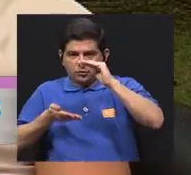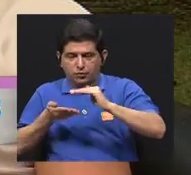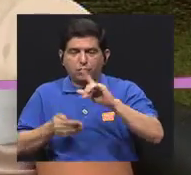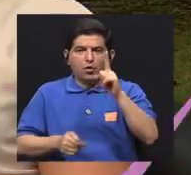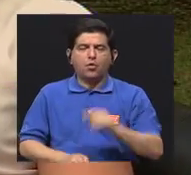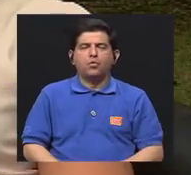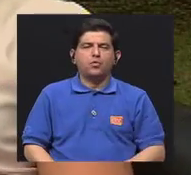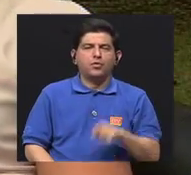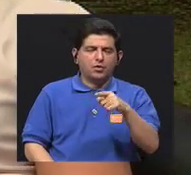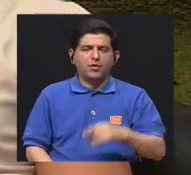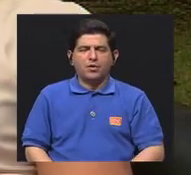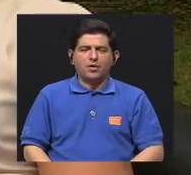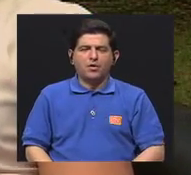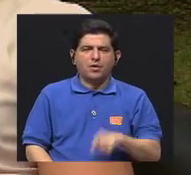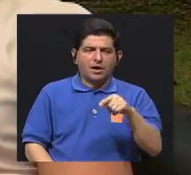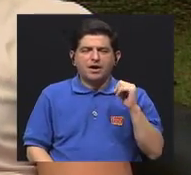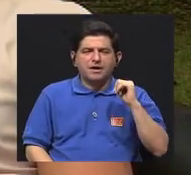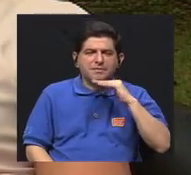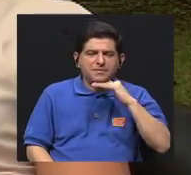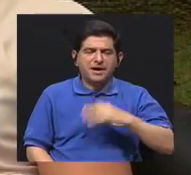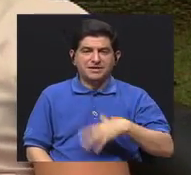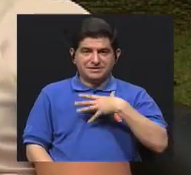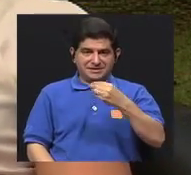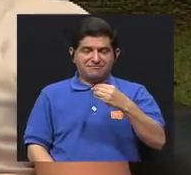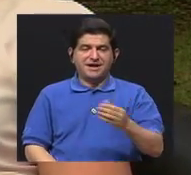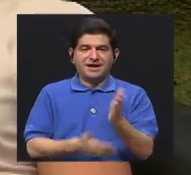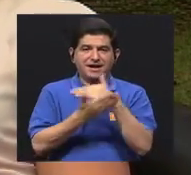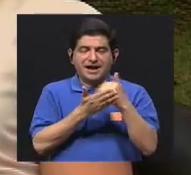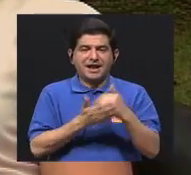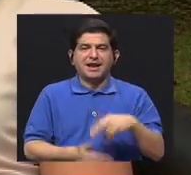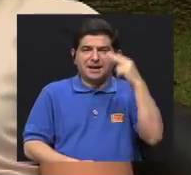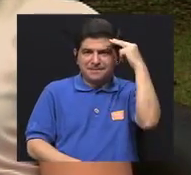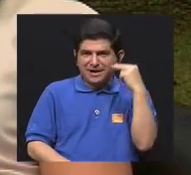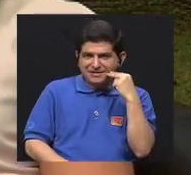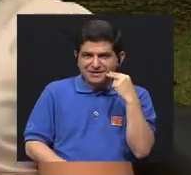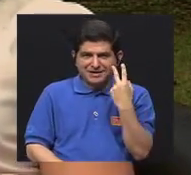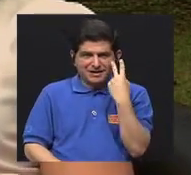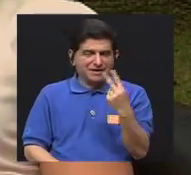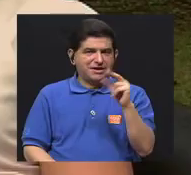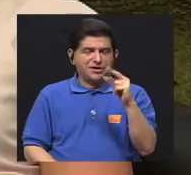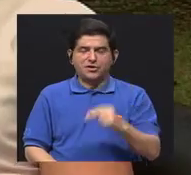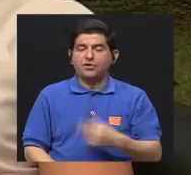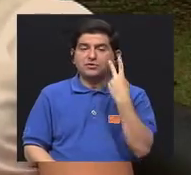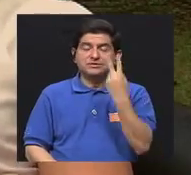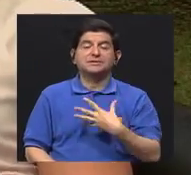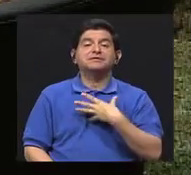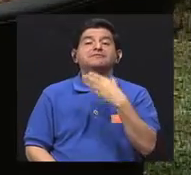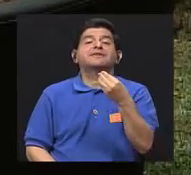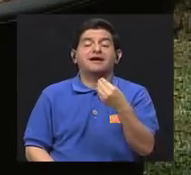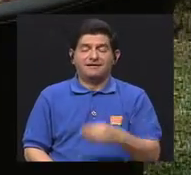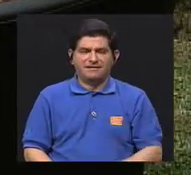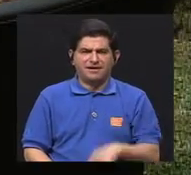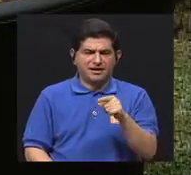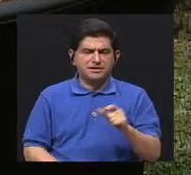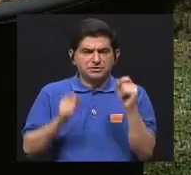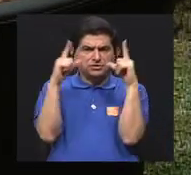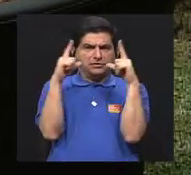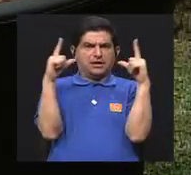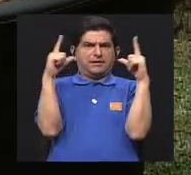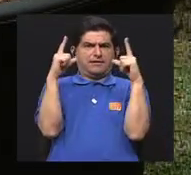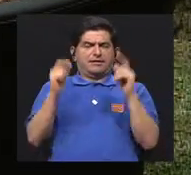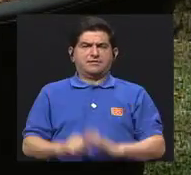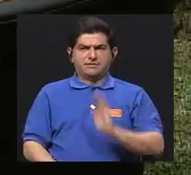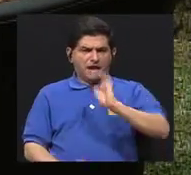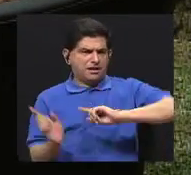una mancha blanca, que la pupila o la bolita negra, en lugar de verse negra, se vea blanca. Eso nos debe alertar